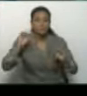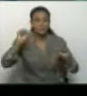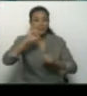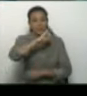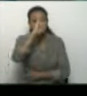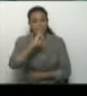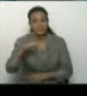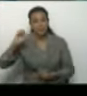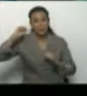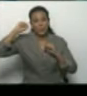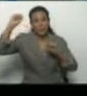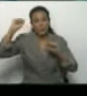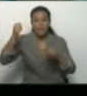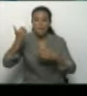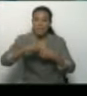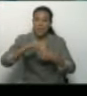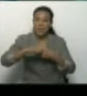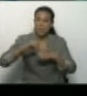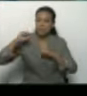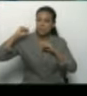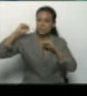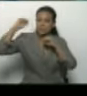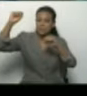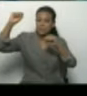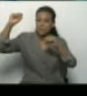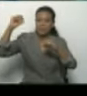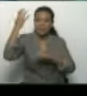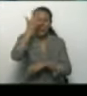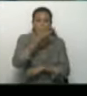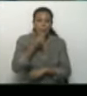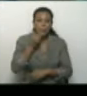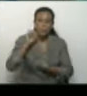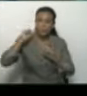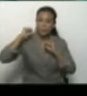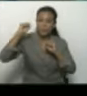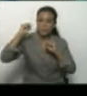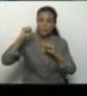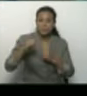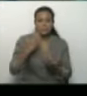¡Que viva Maracaibo! ¡Que viva la juventud! Gracias, muchachos.